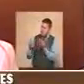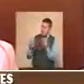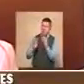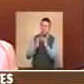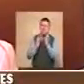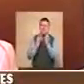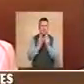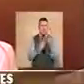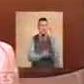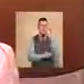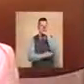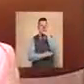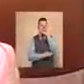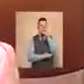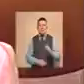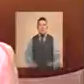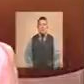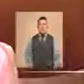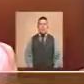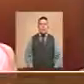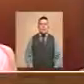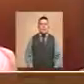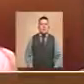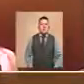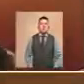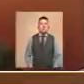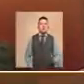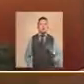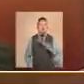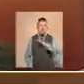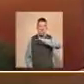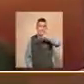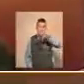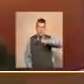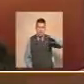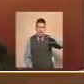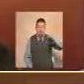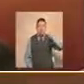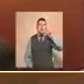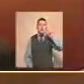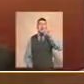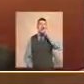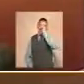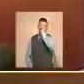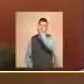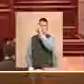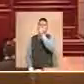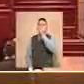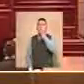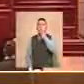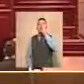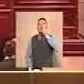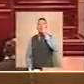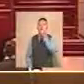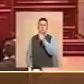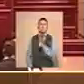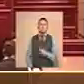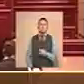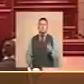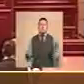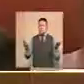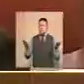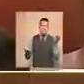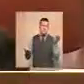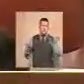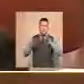congresistas colombianos. El oriente de Antioquia y el norte de Caldas han limitado con la guerra.